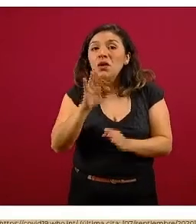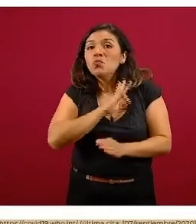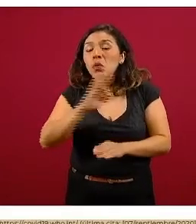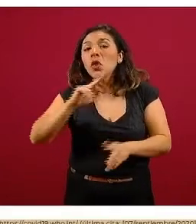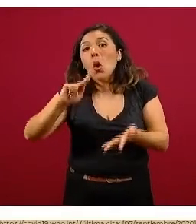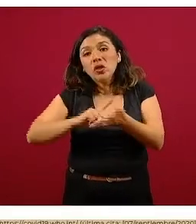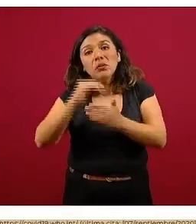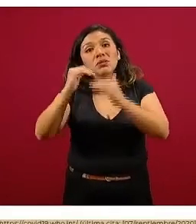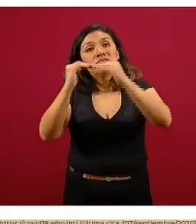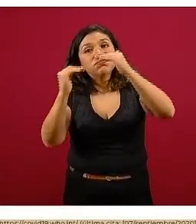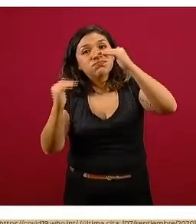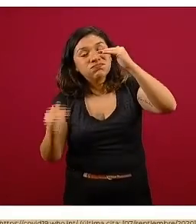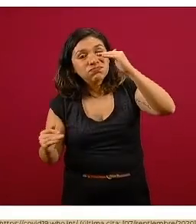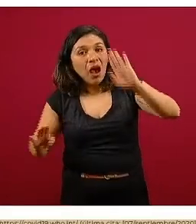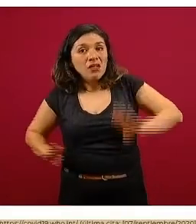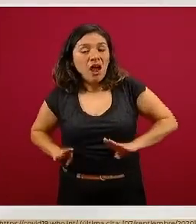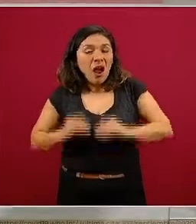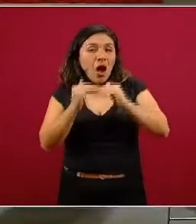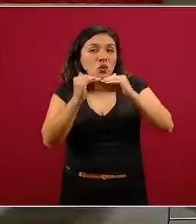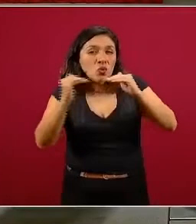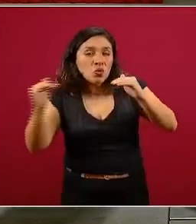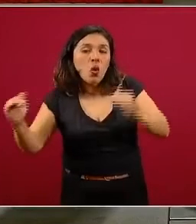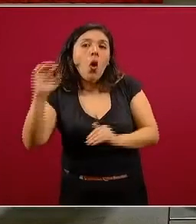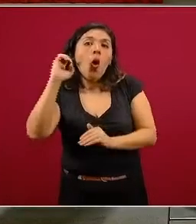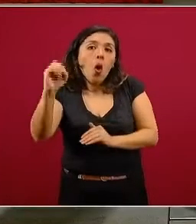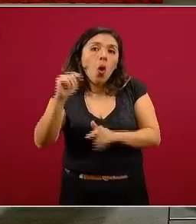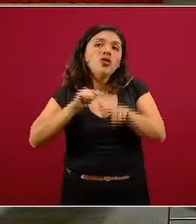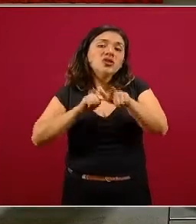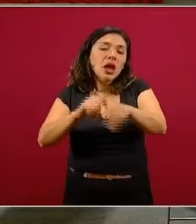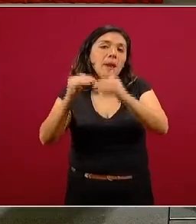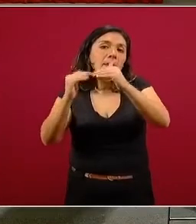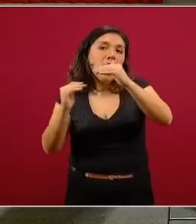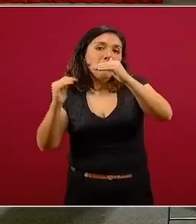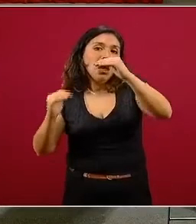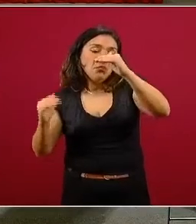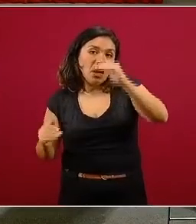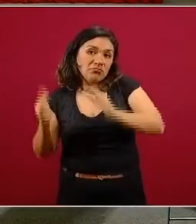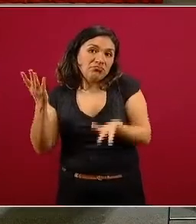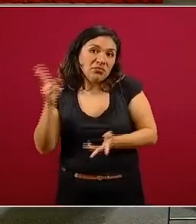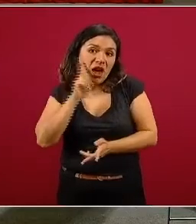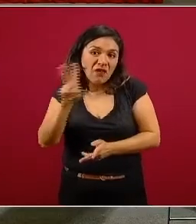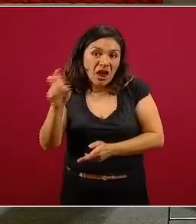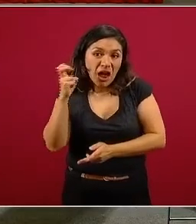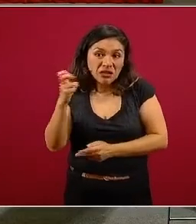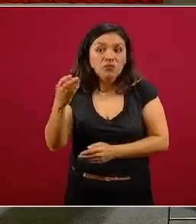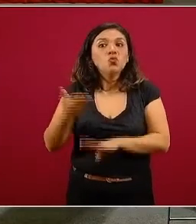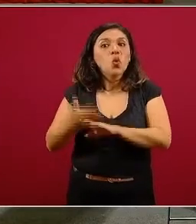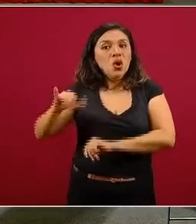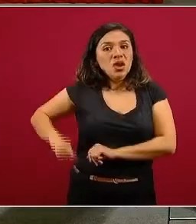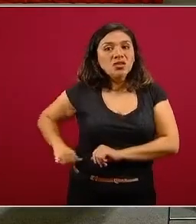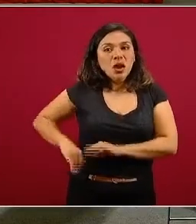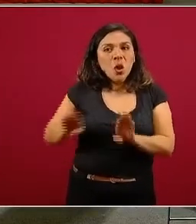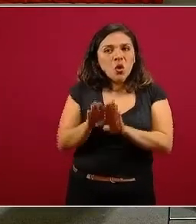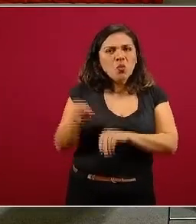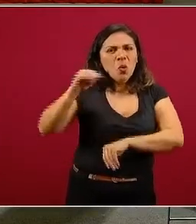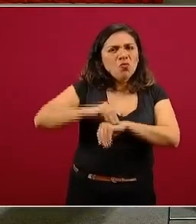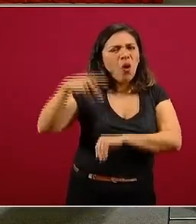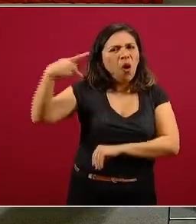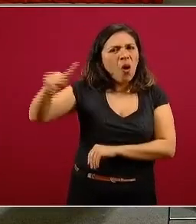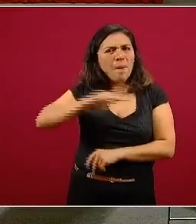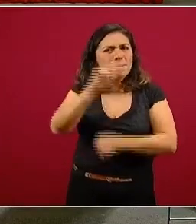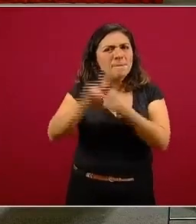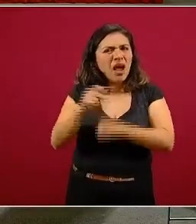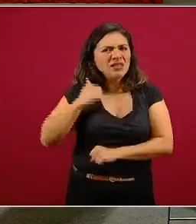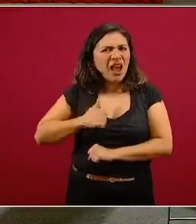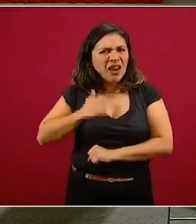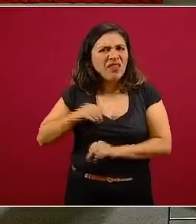a disminuir y mantener su meseta o inclusive continuar bajando. Aquí vemos un interesante comportamiento en relación